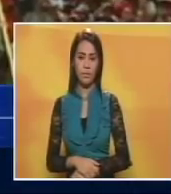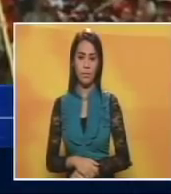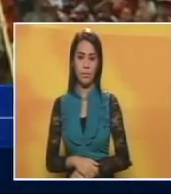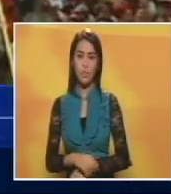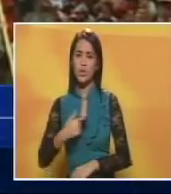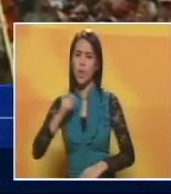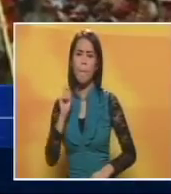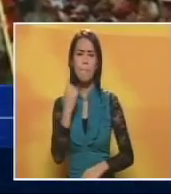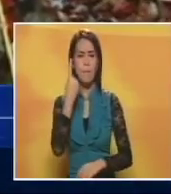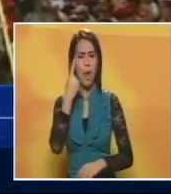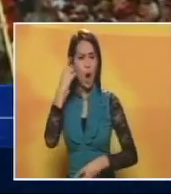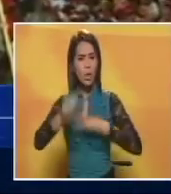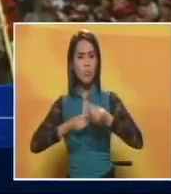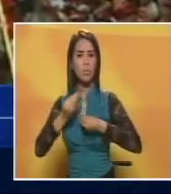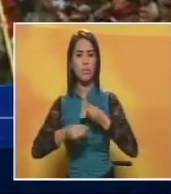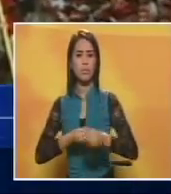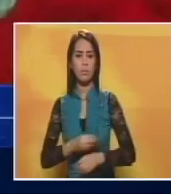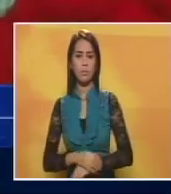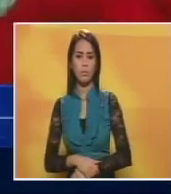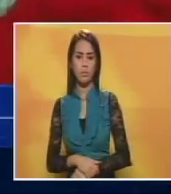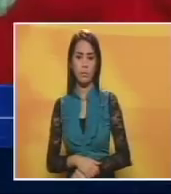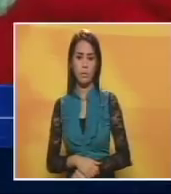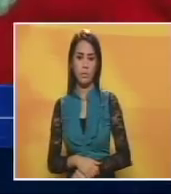Sería el primero que lo haría